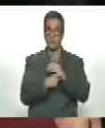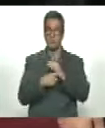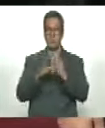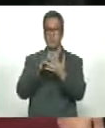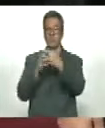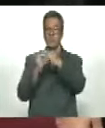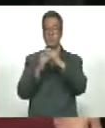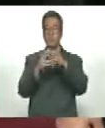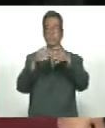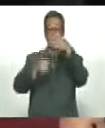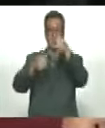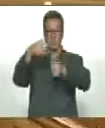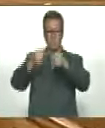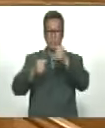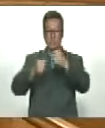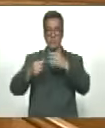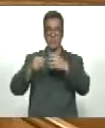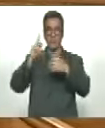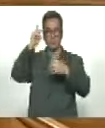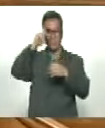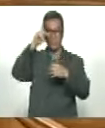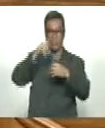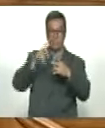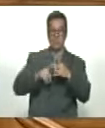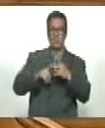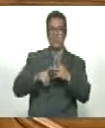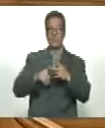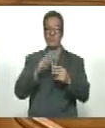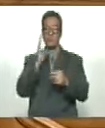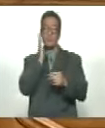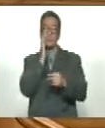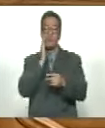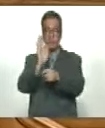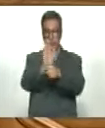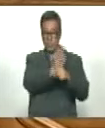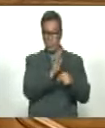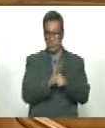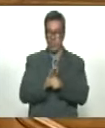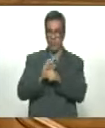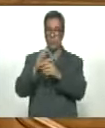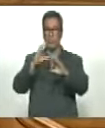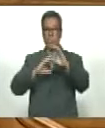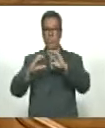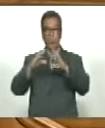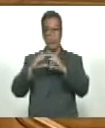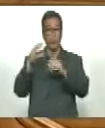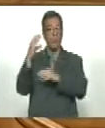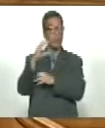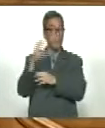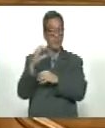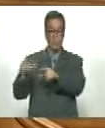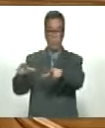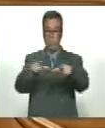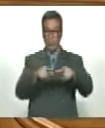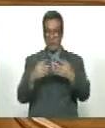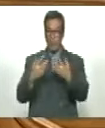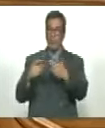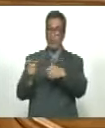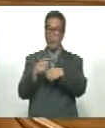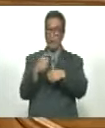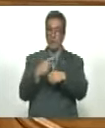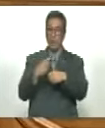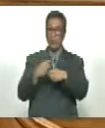comunas, maestros urdanetistas, maestras cuidadoras, Caracas para Todos, Consejo Territorial del GAS,